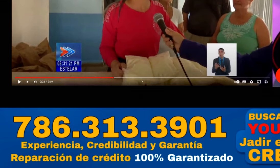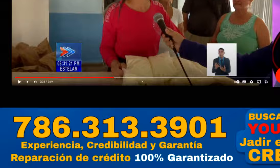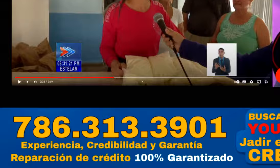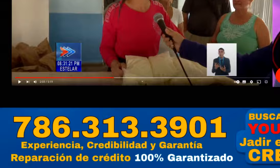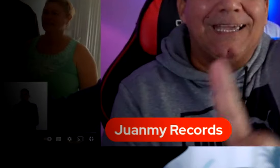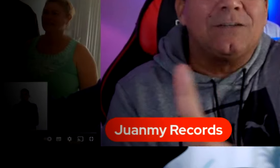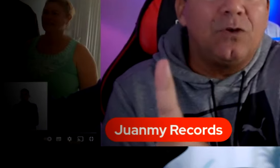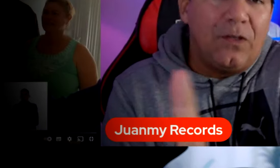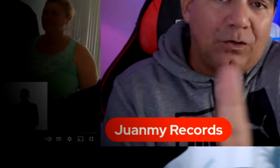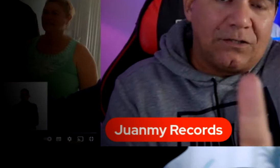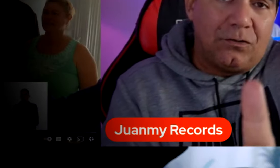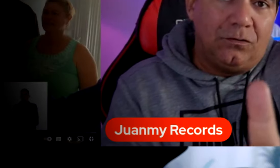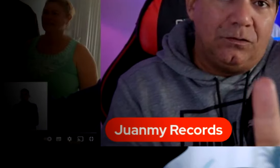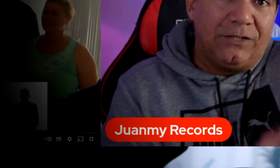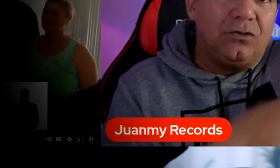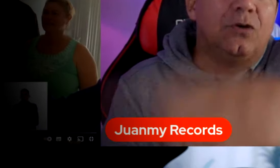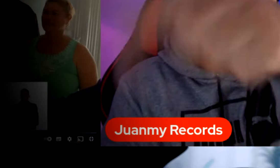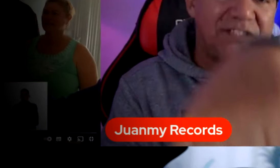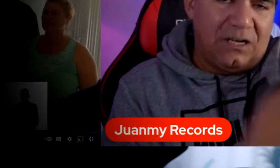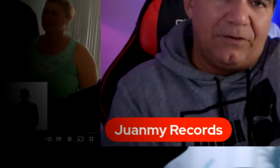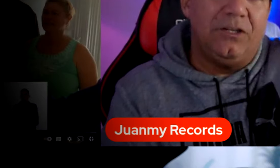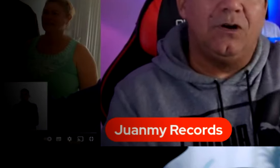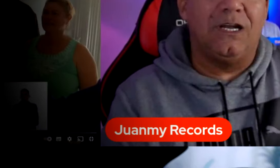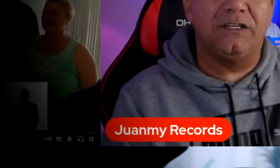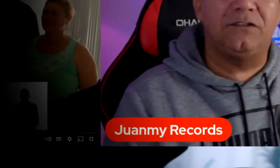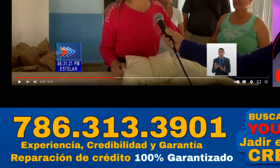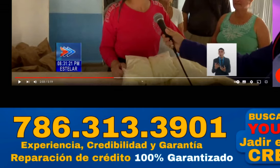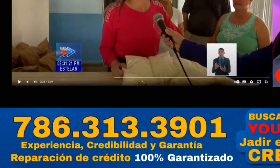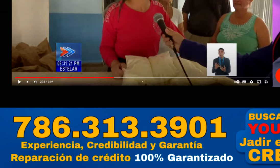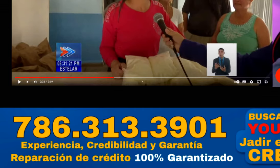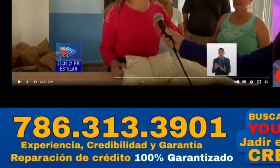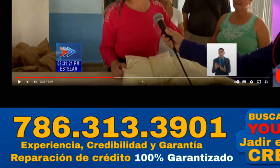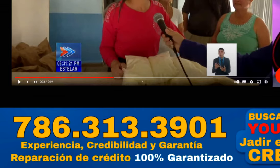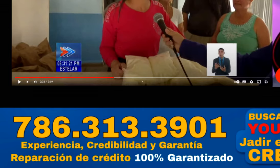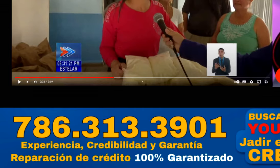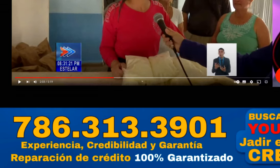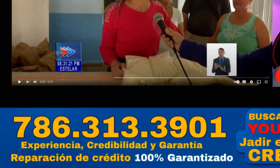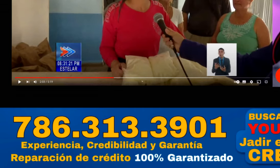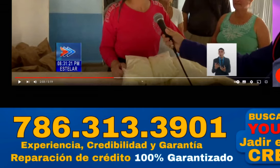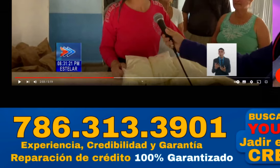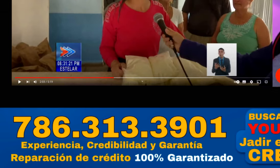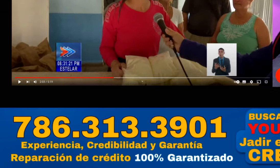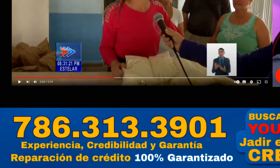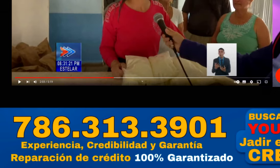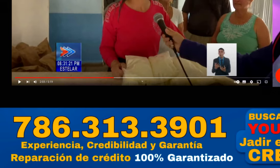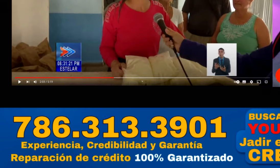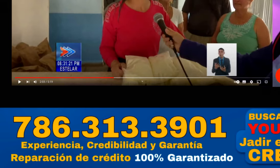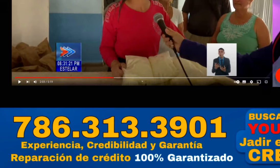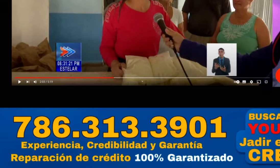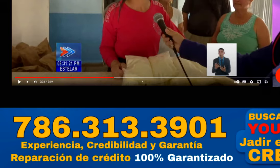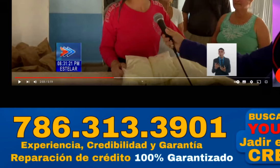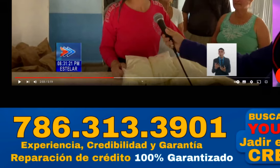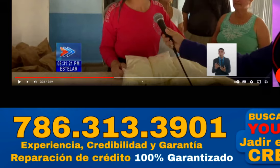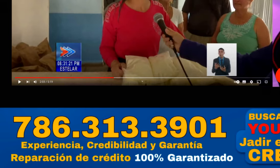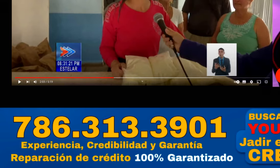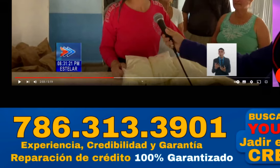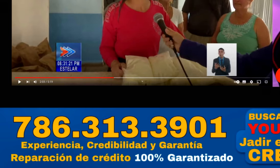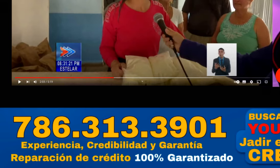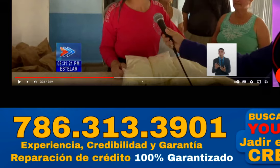están esperando. Eso es de donación, estoy seguro que se la vendieron a la gente. Países se solidarizan y hacen esas donaciones y ellos en